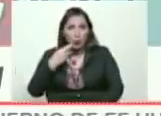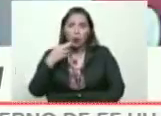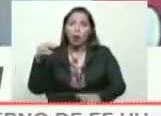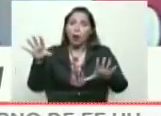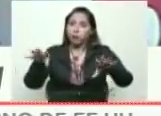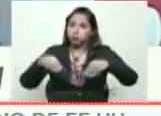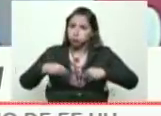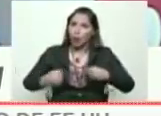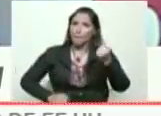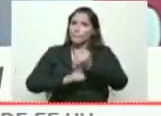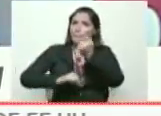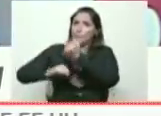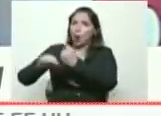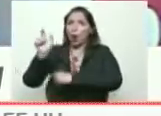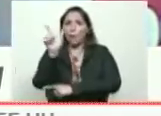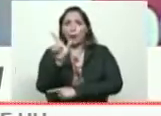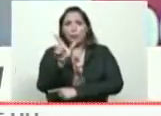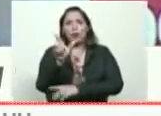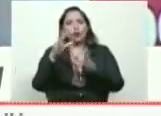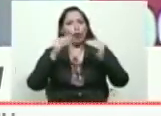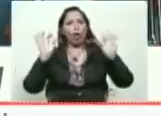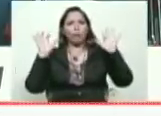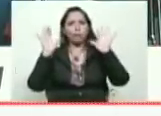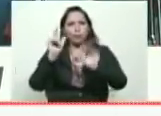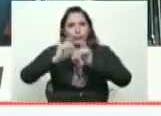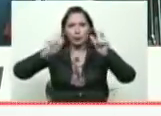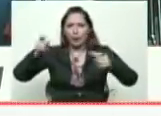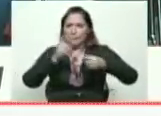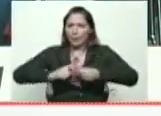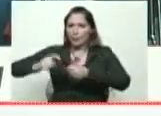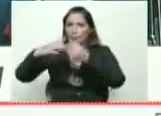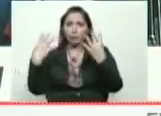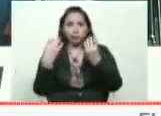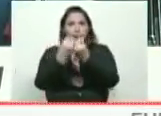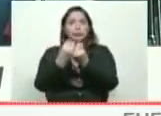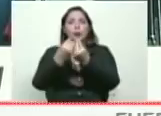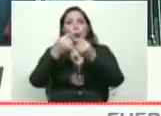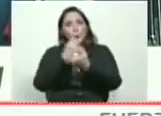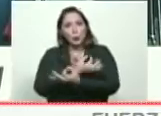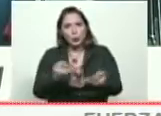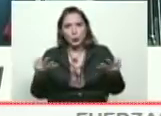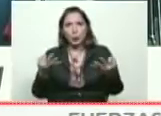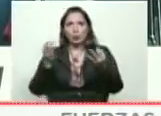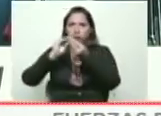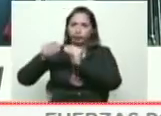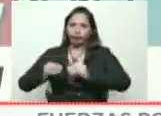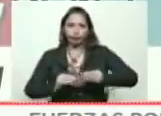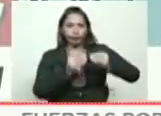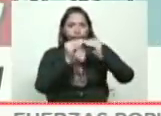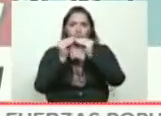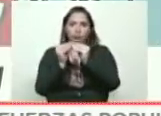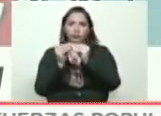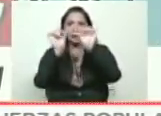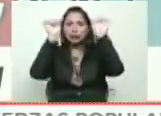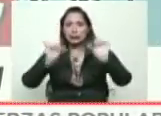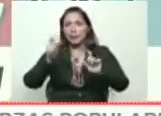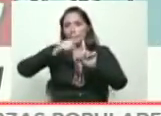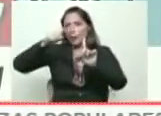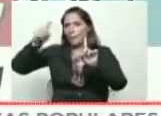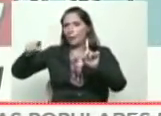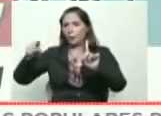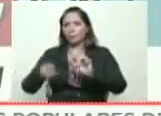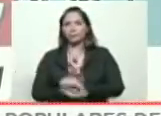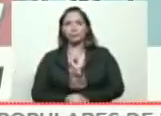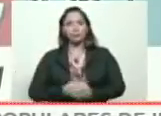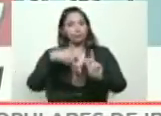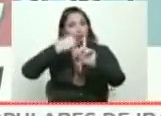Partido Socialista Unido de Venezuela, con toda su militancia para acompañarlo en la definitiva recuperación de este sistema eléctrico y en la